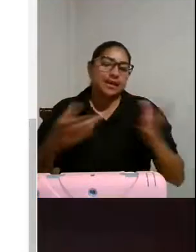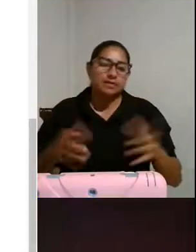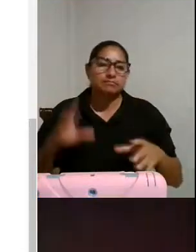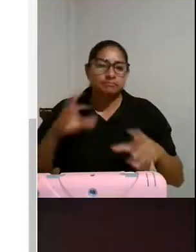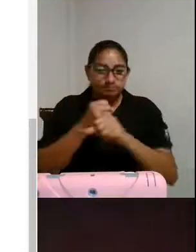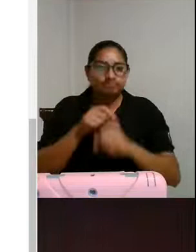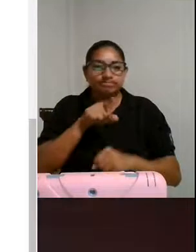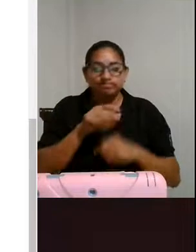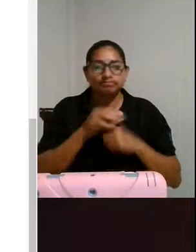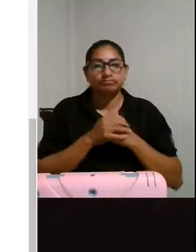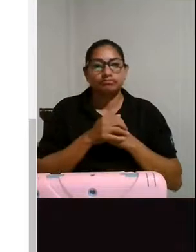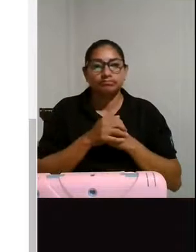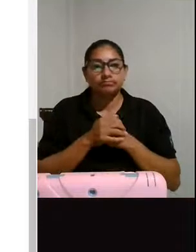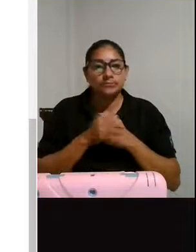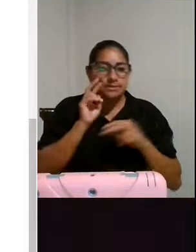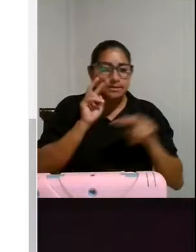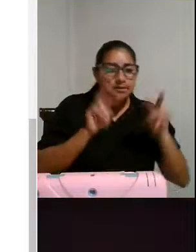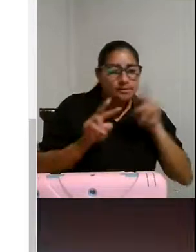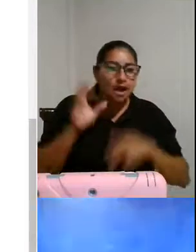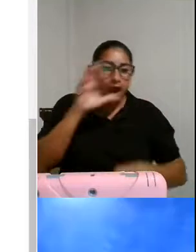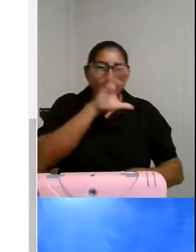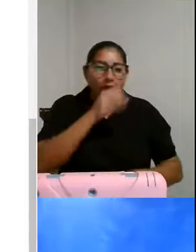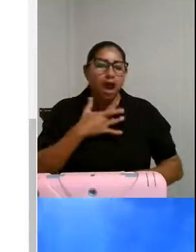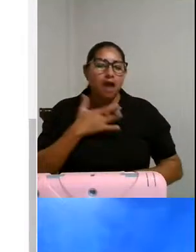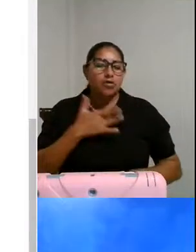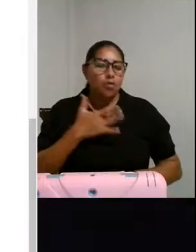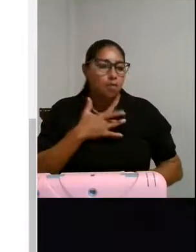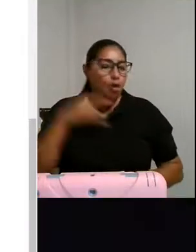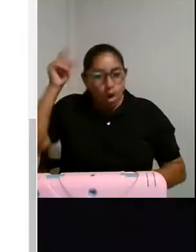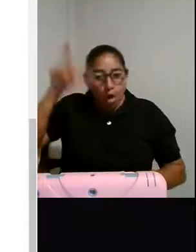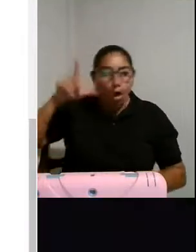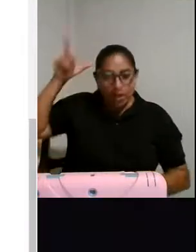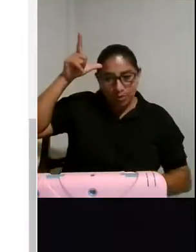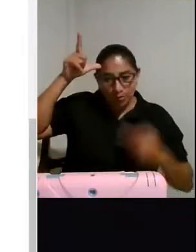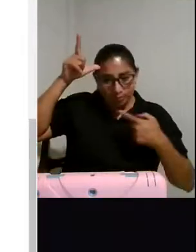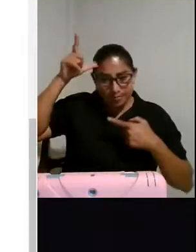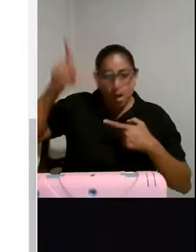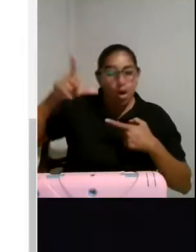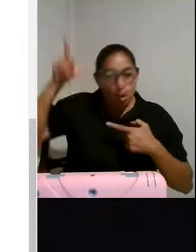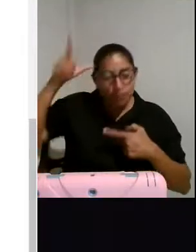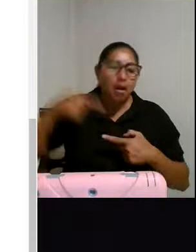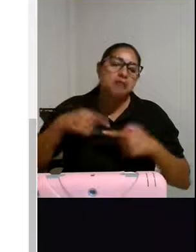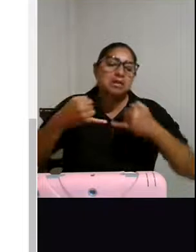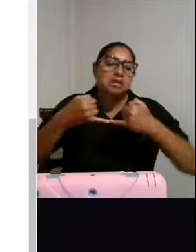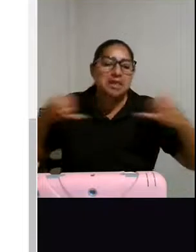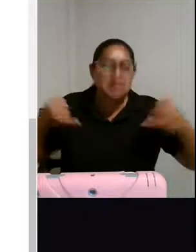concepto intuitivo y formal de derivada tiene que ver con límites.